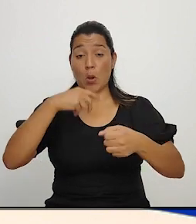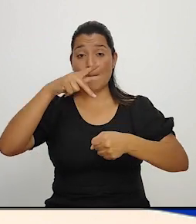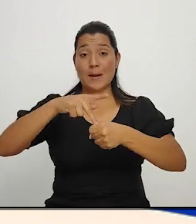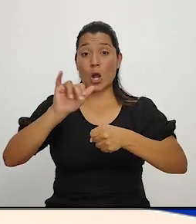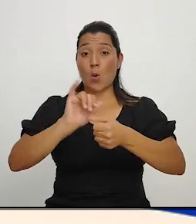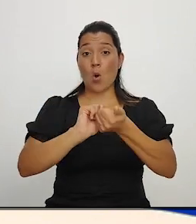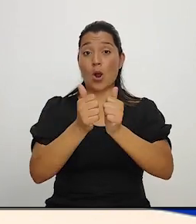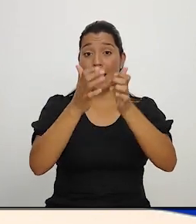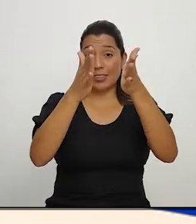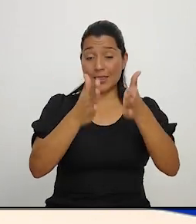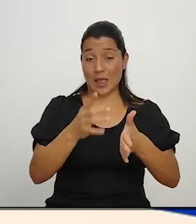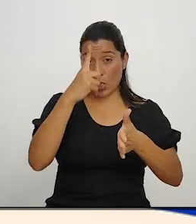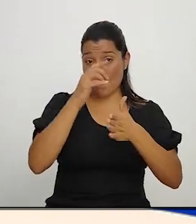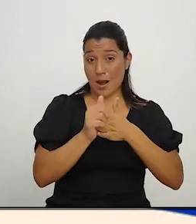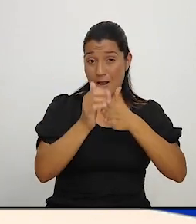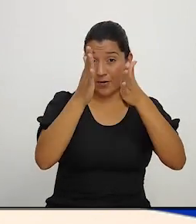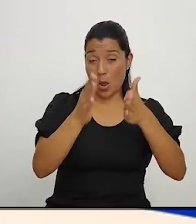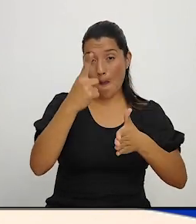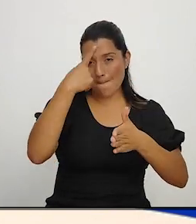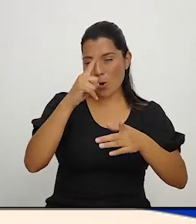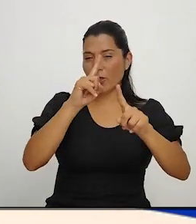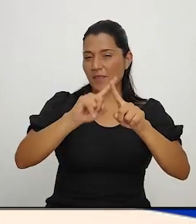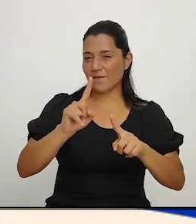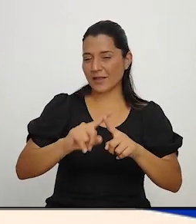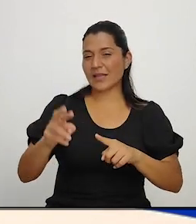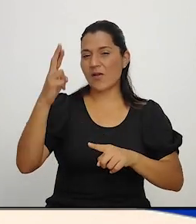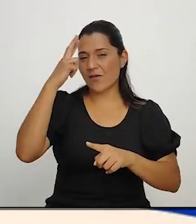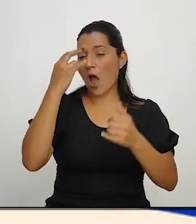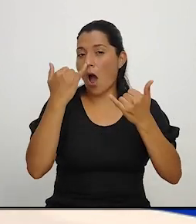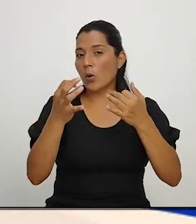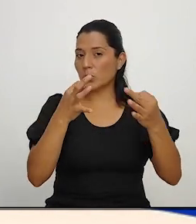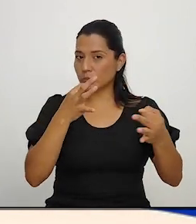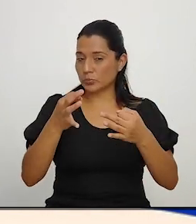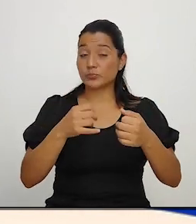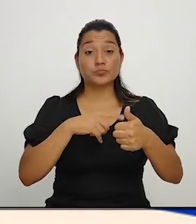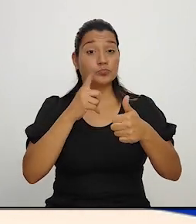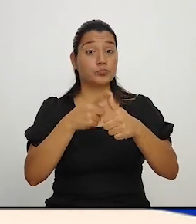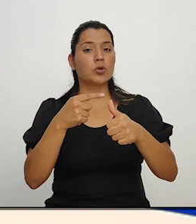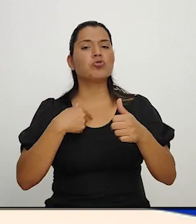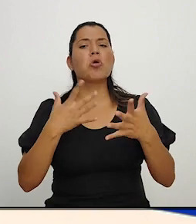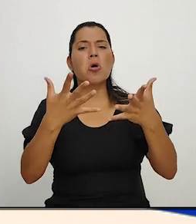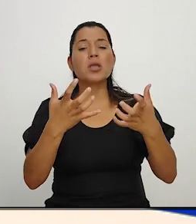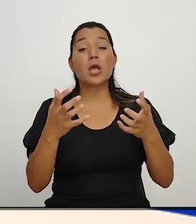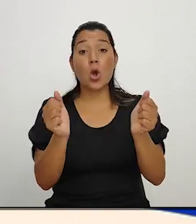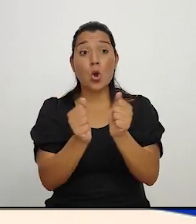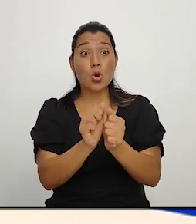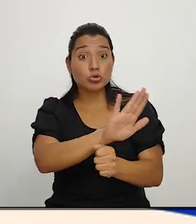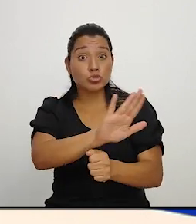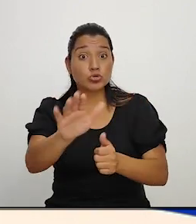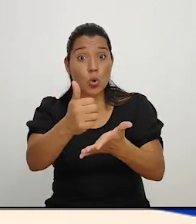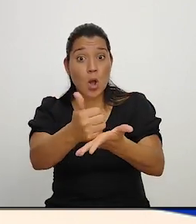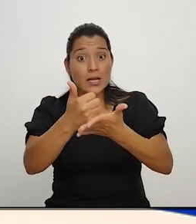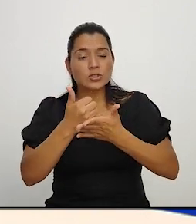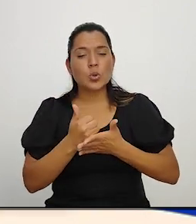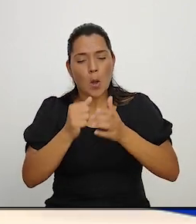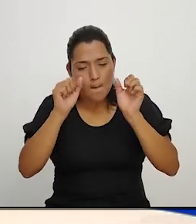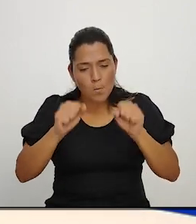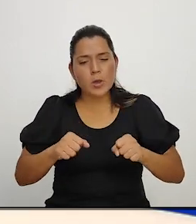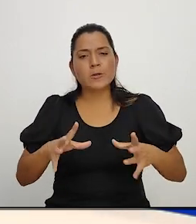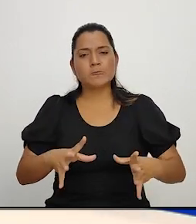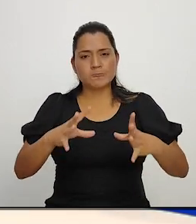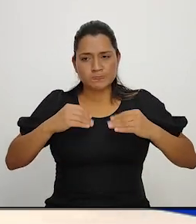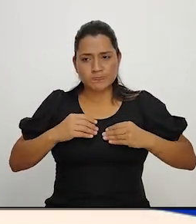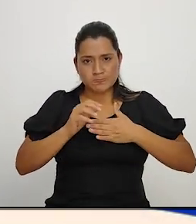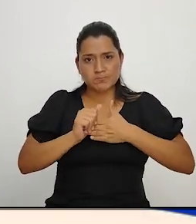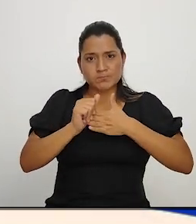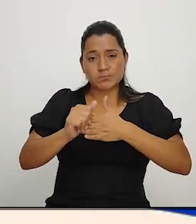rectoría por las siguientes razones quiero con ayuda de todos ustedes llevar a la unet a un